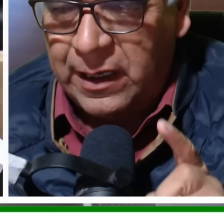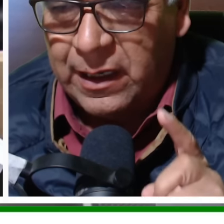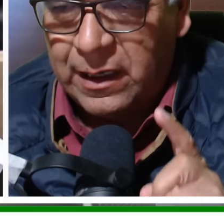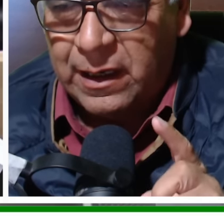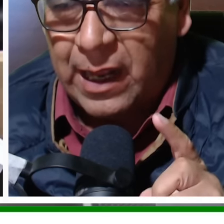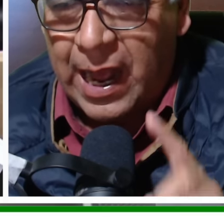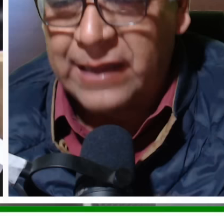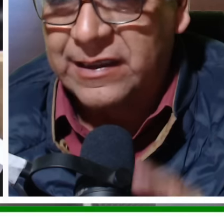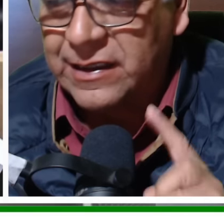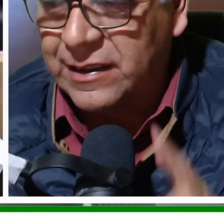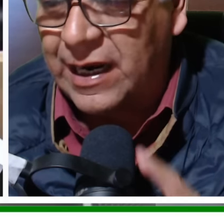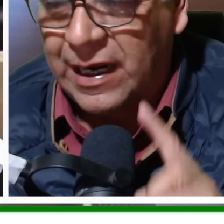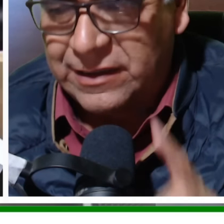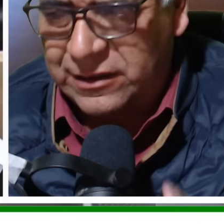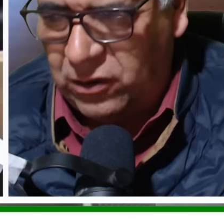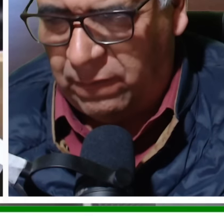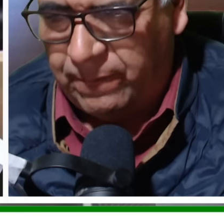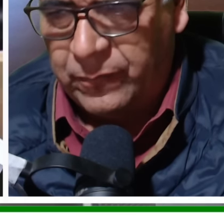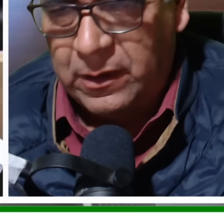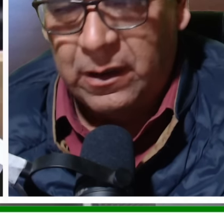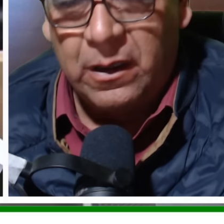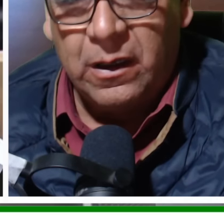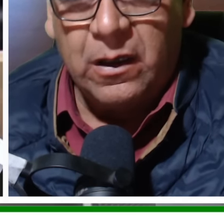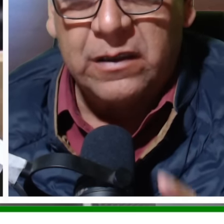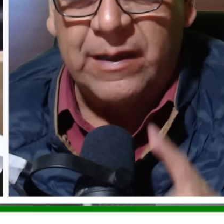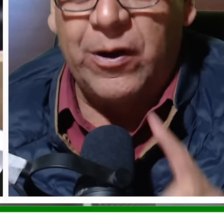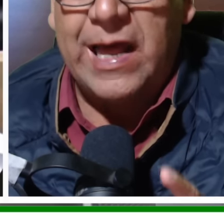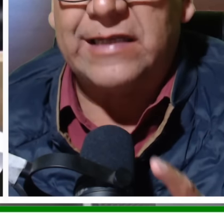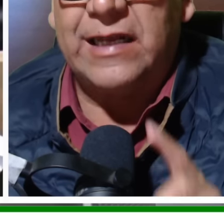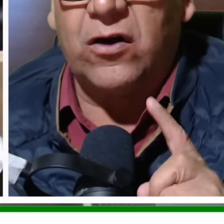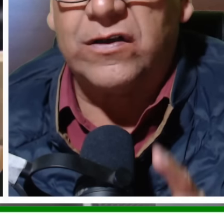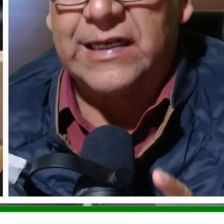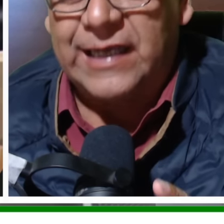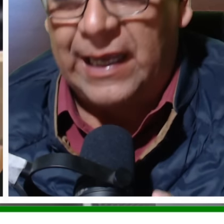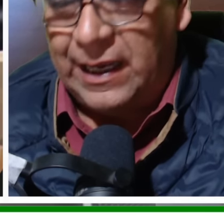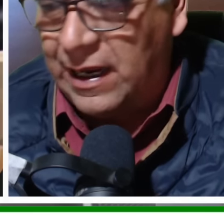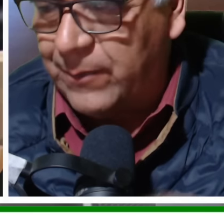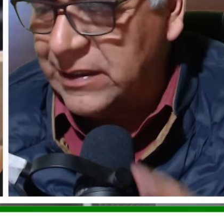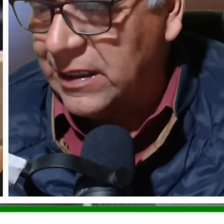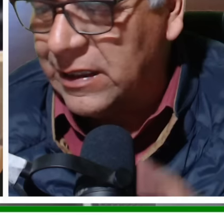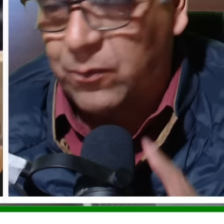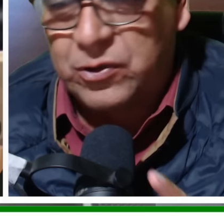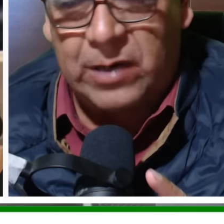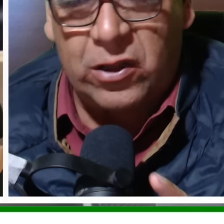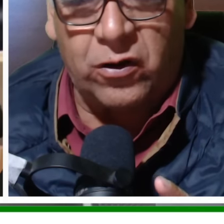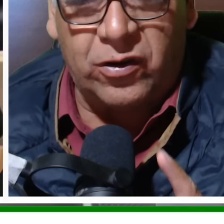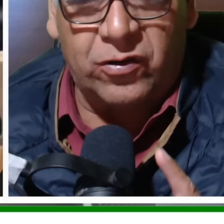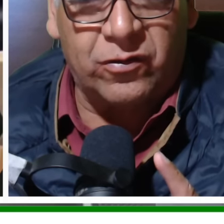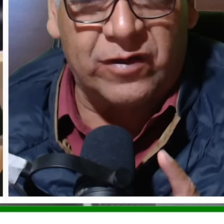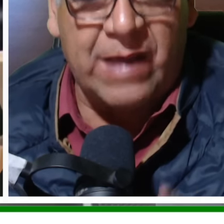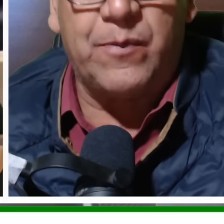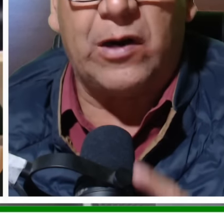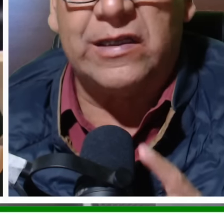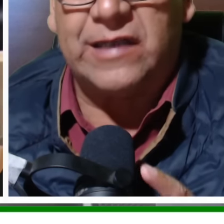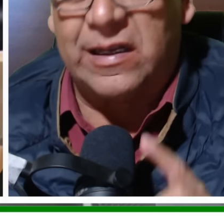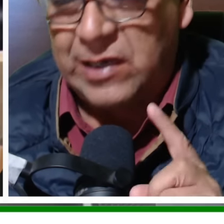antidoping antes de entrar a la sesión se pone a decir cosas que el presidente López Obrador